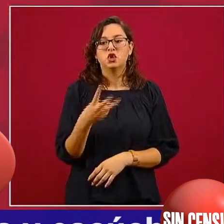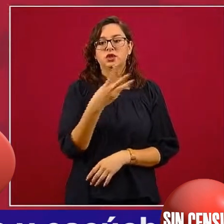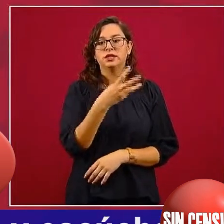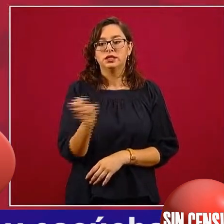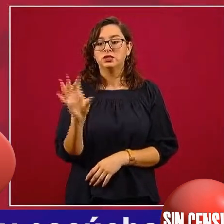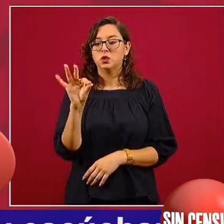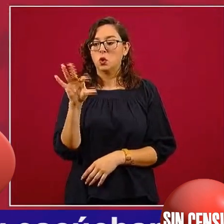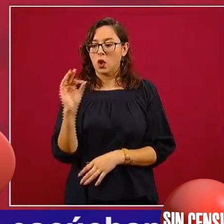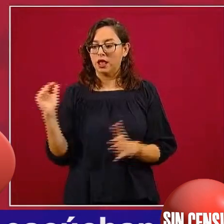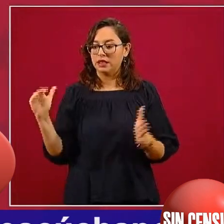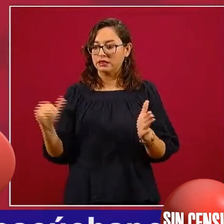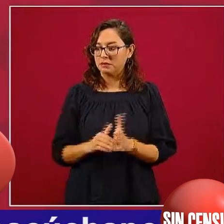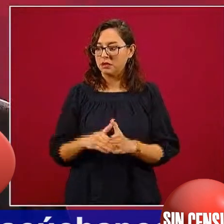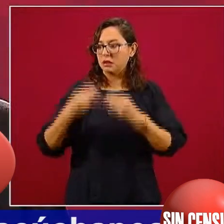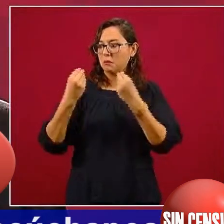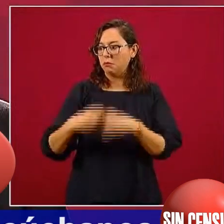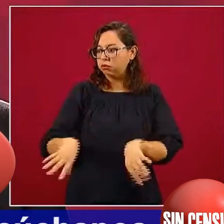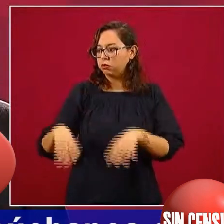340,000